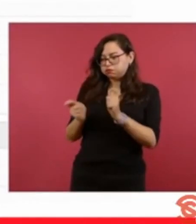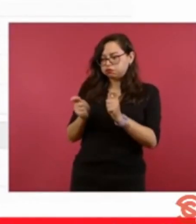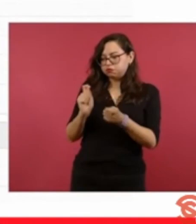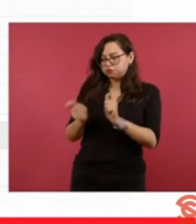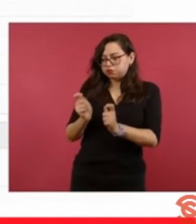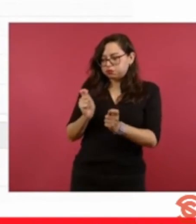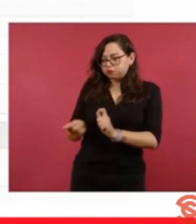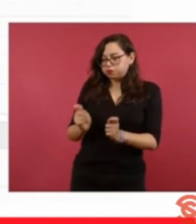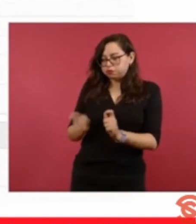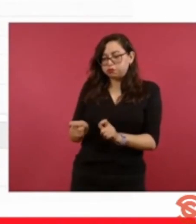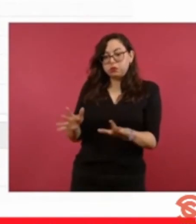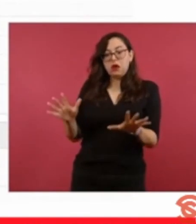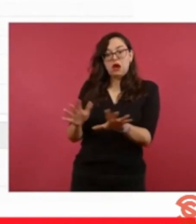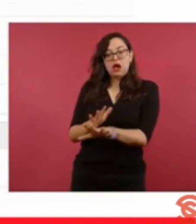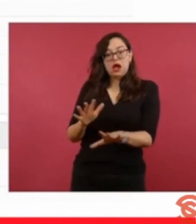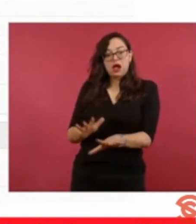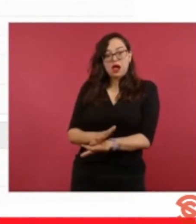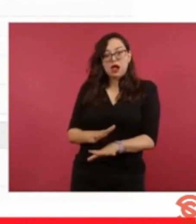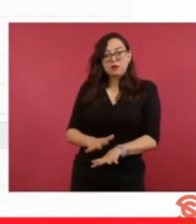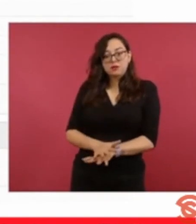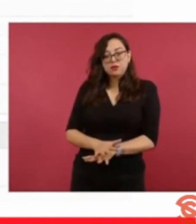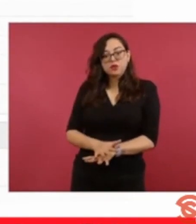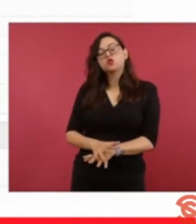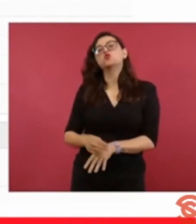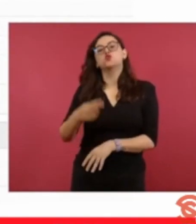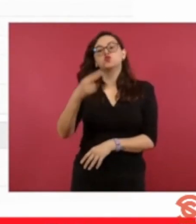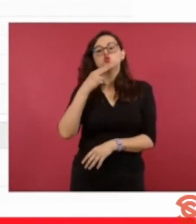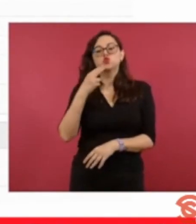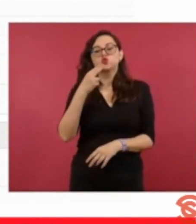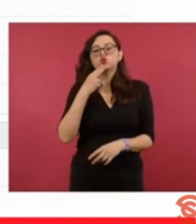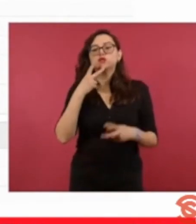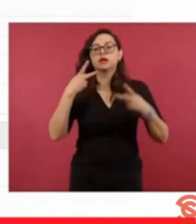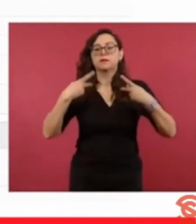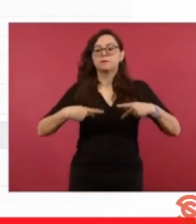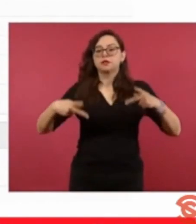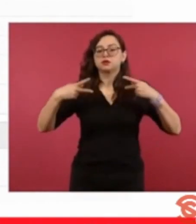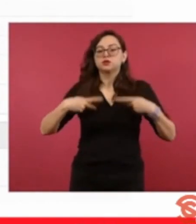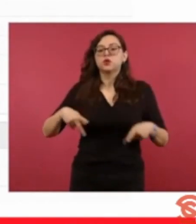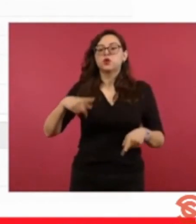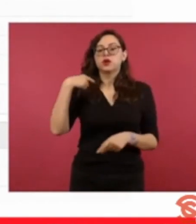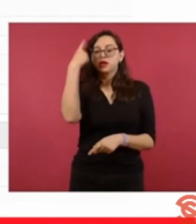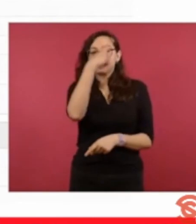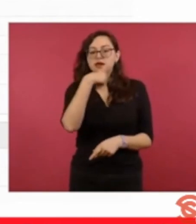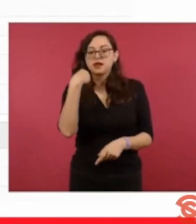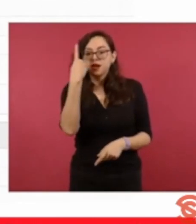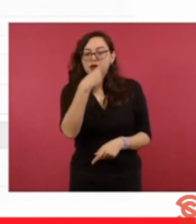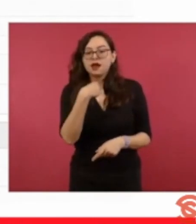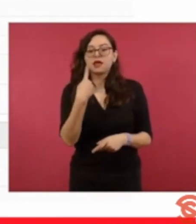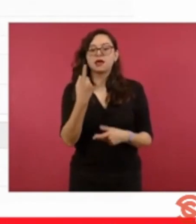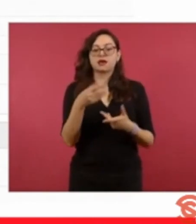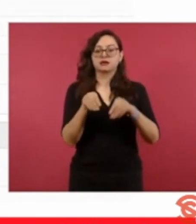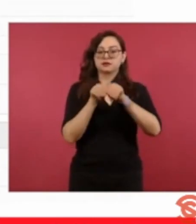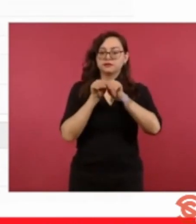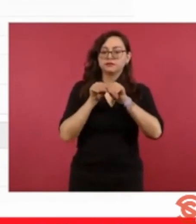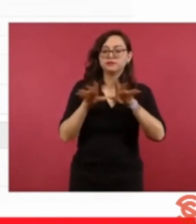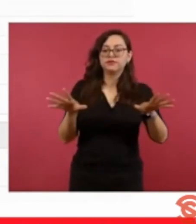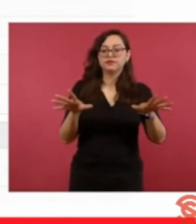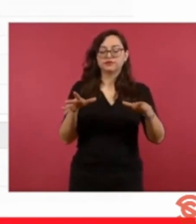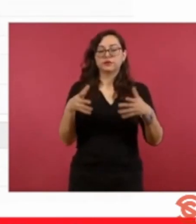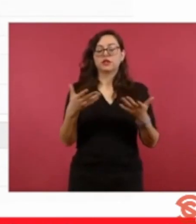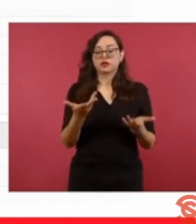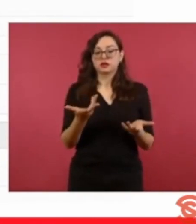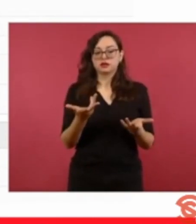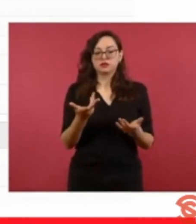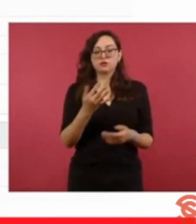Además, estas empresas usan la imagen de medios de comunicación conocidos para engañar mejor, como Forbes y Milenio.